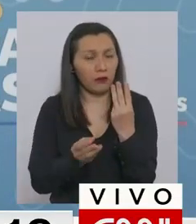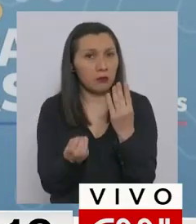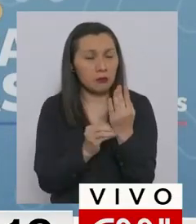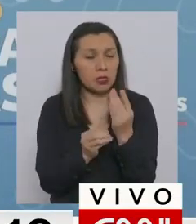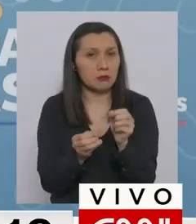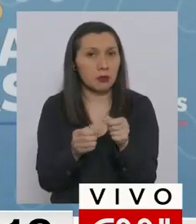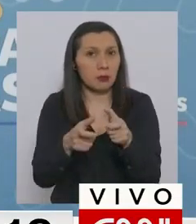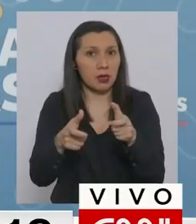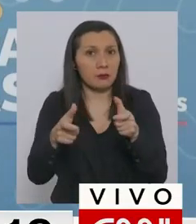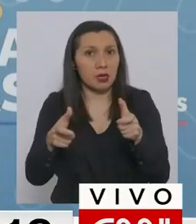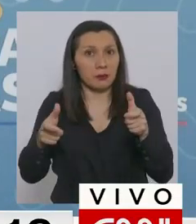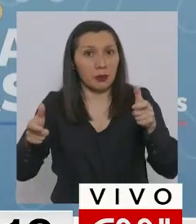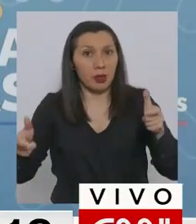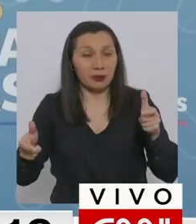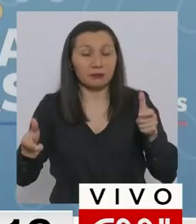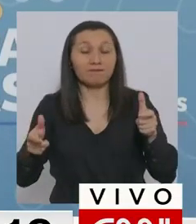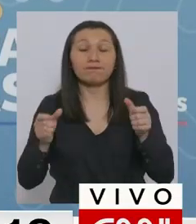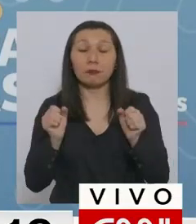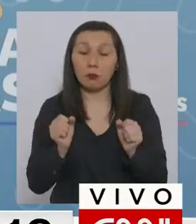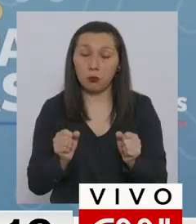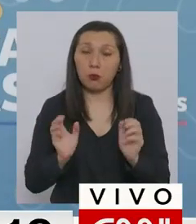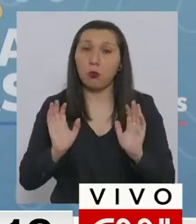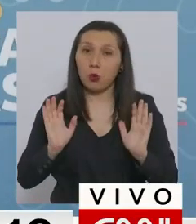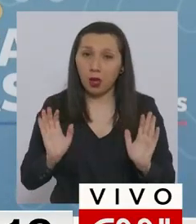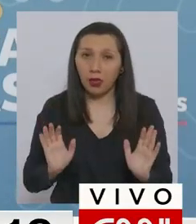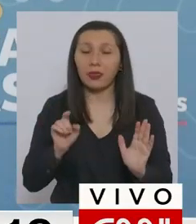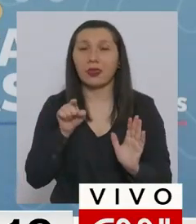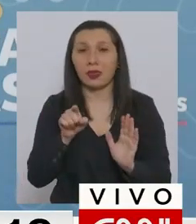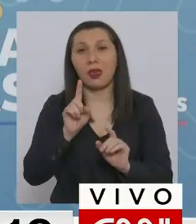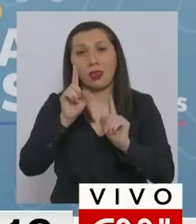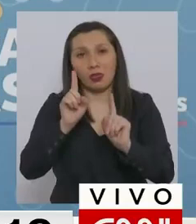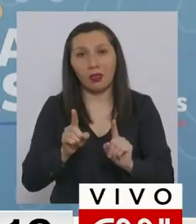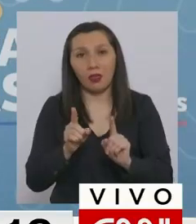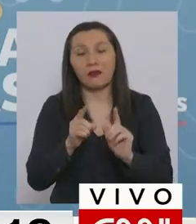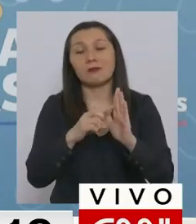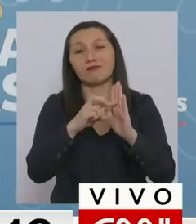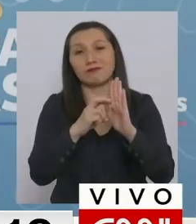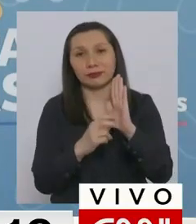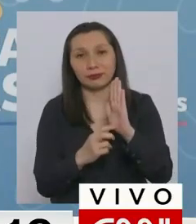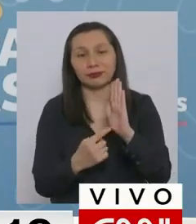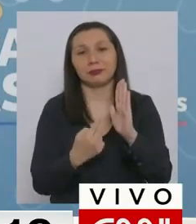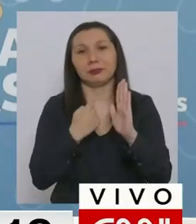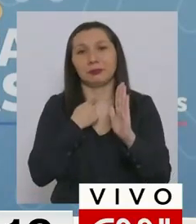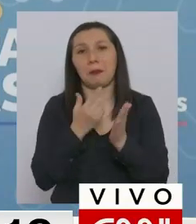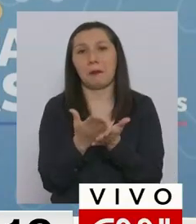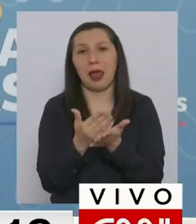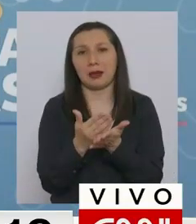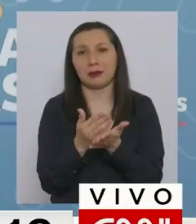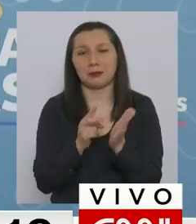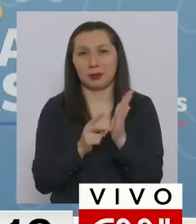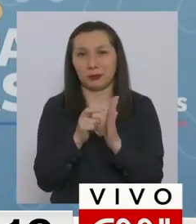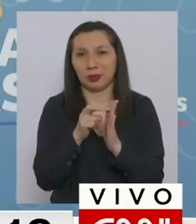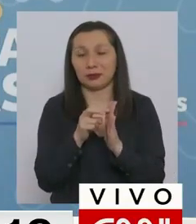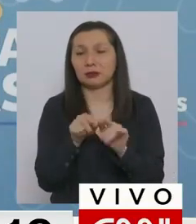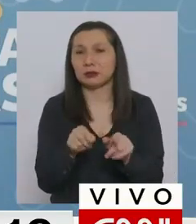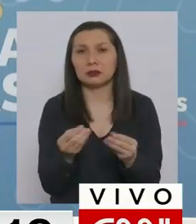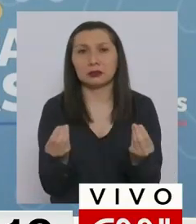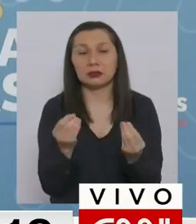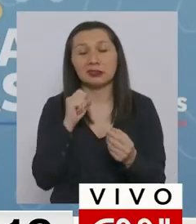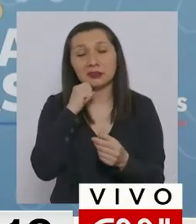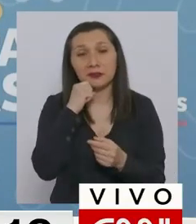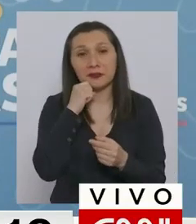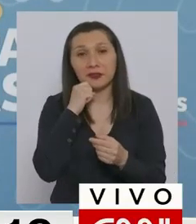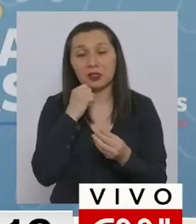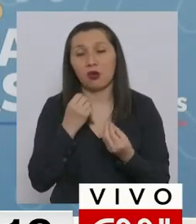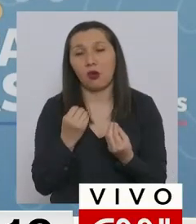aumento de casos, es muy probable que tengan que retroceder en el plan paso a paso. Y eso significa,